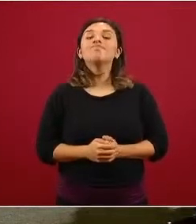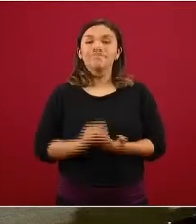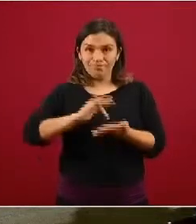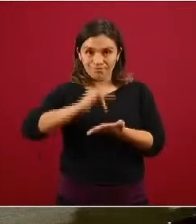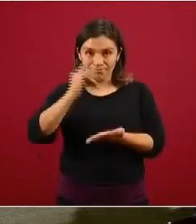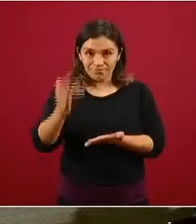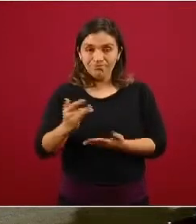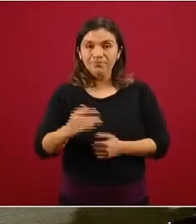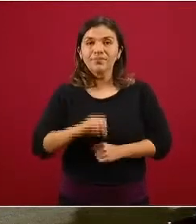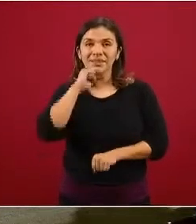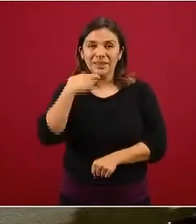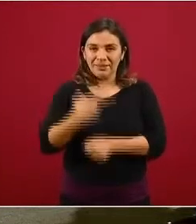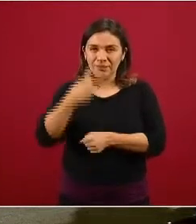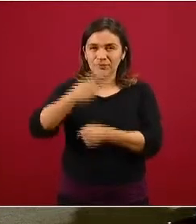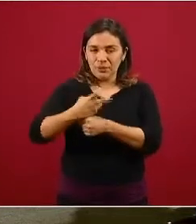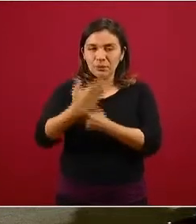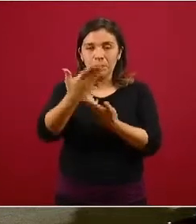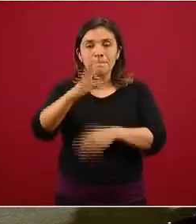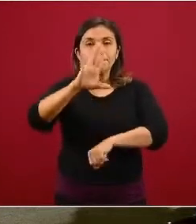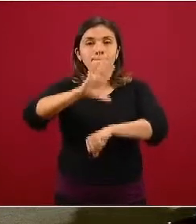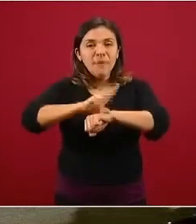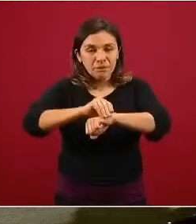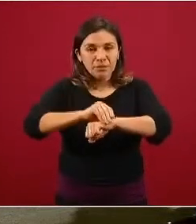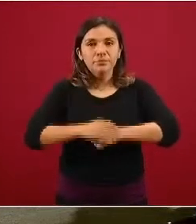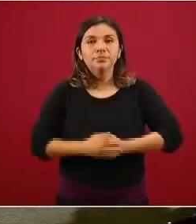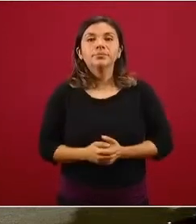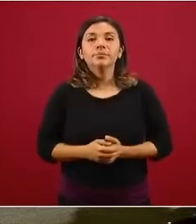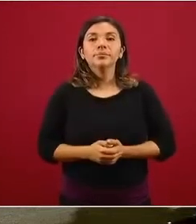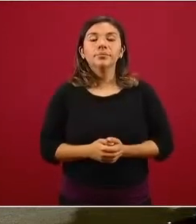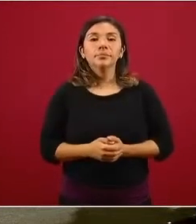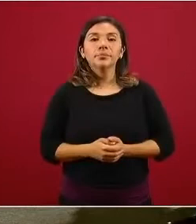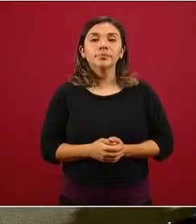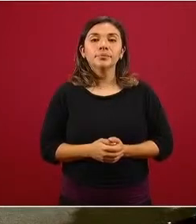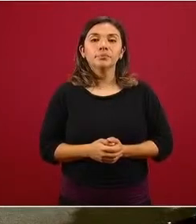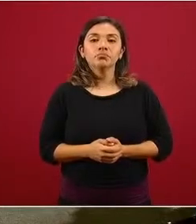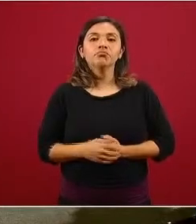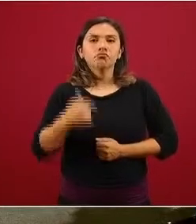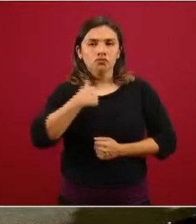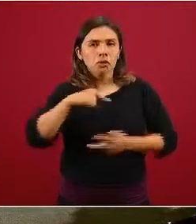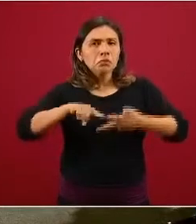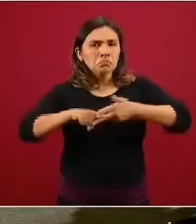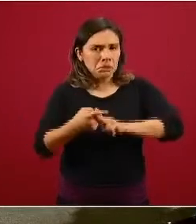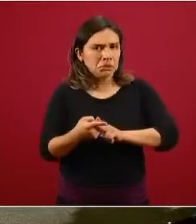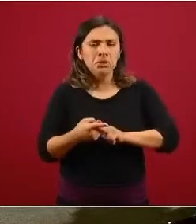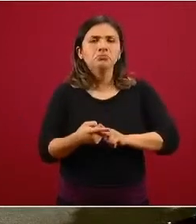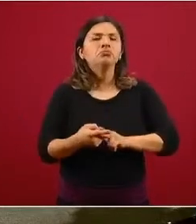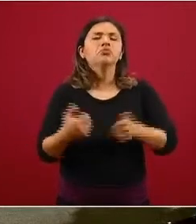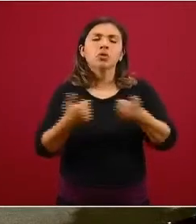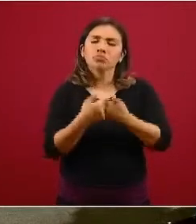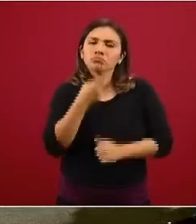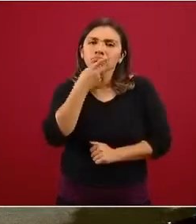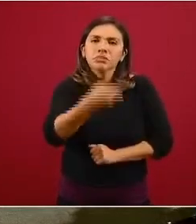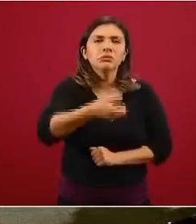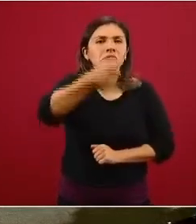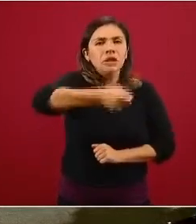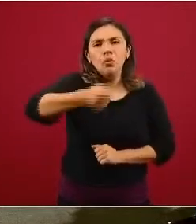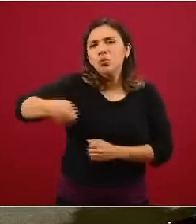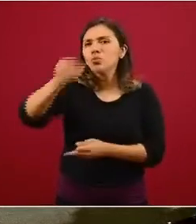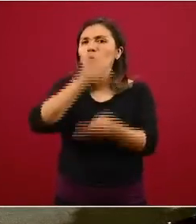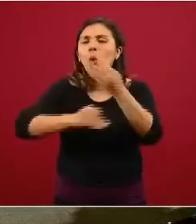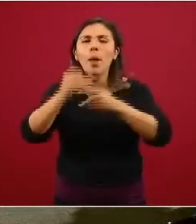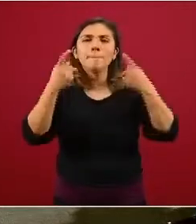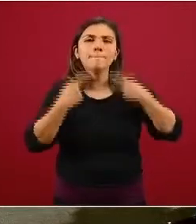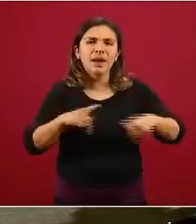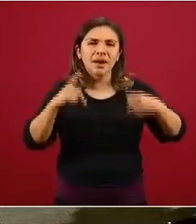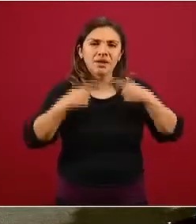Muchísimas gracias, subsecretario. Con su permiso, doctor Cortés. Bien, yo empezaré como siempre con un muy cordial saludo a toda la población,